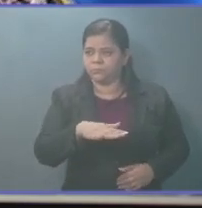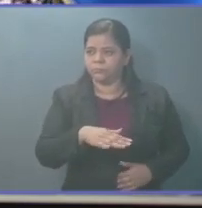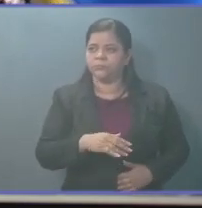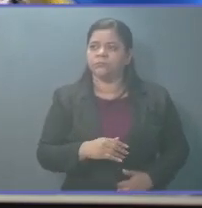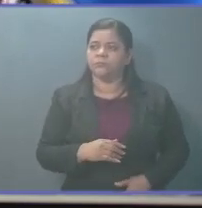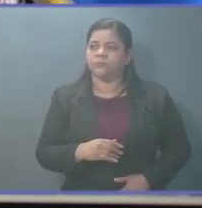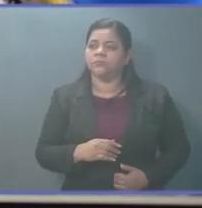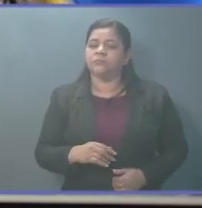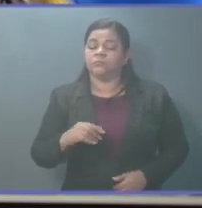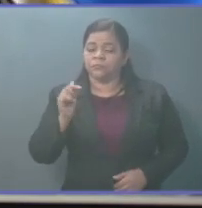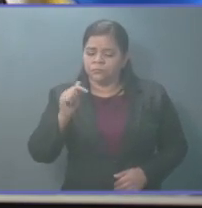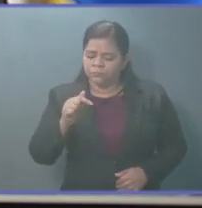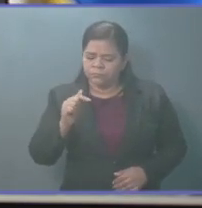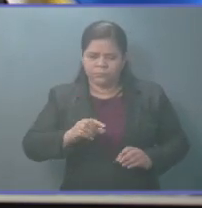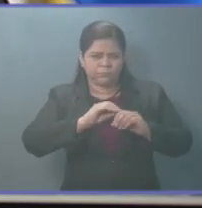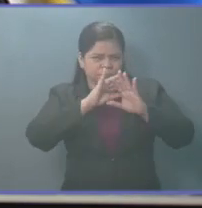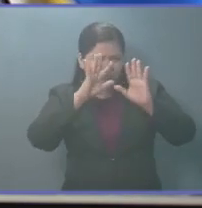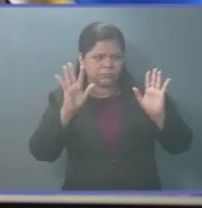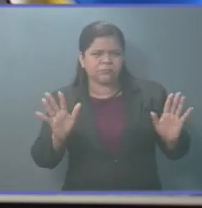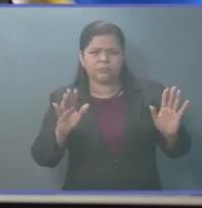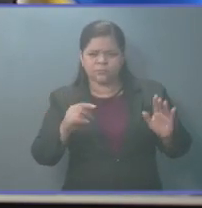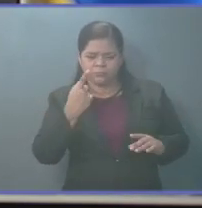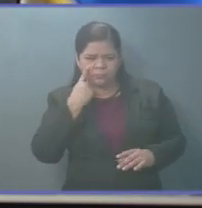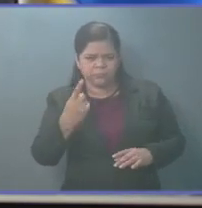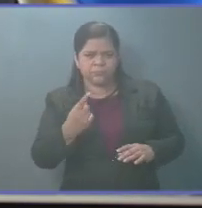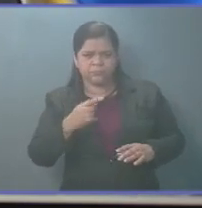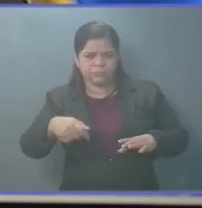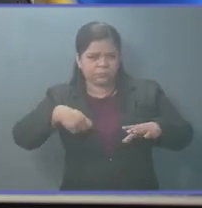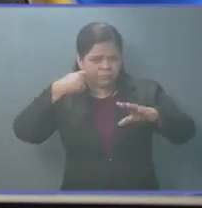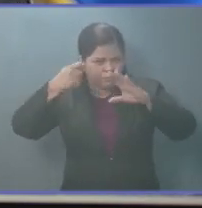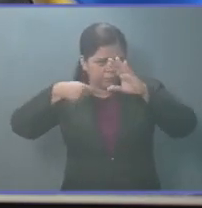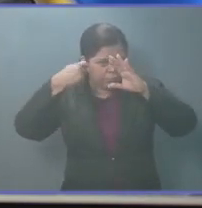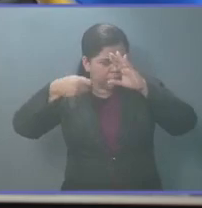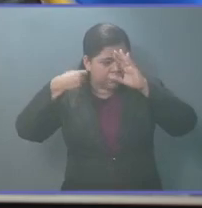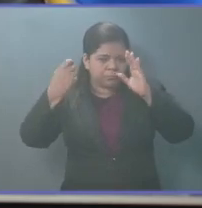es gráfico, porque ahí está la evidencia en los videos.